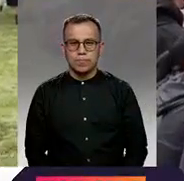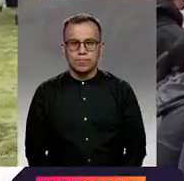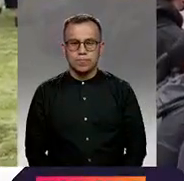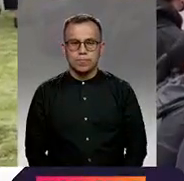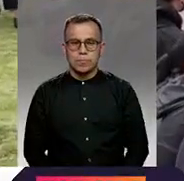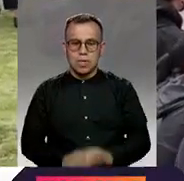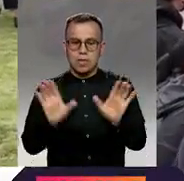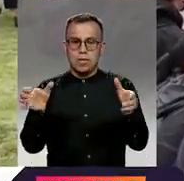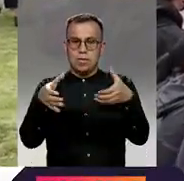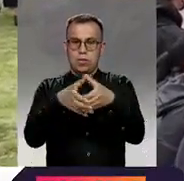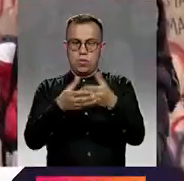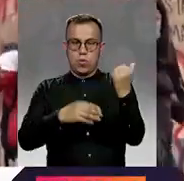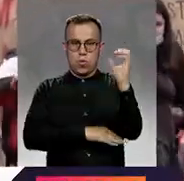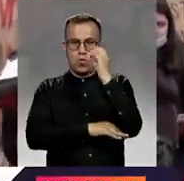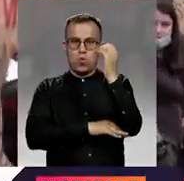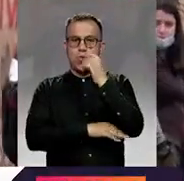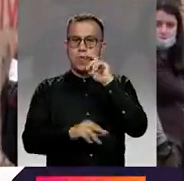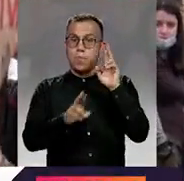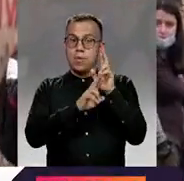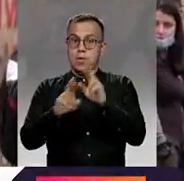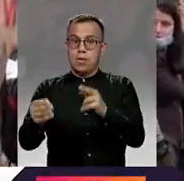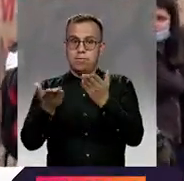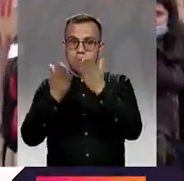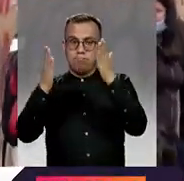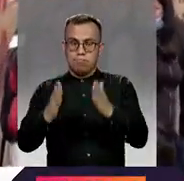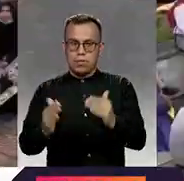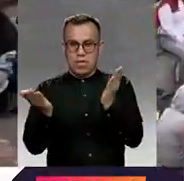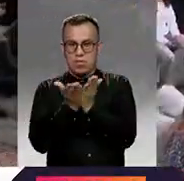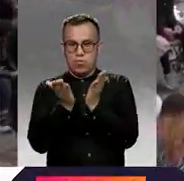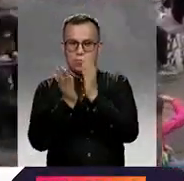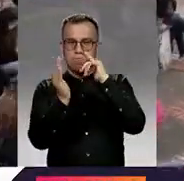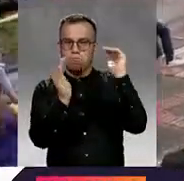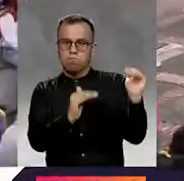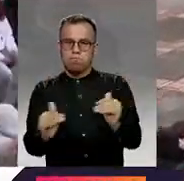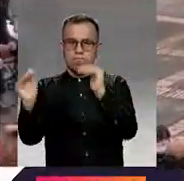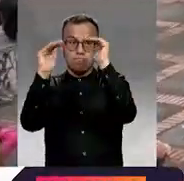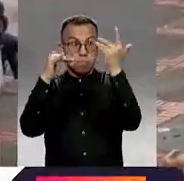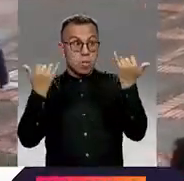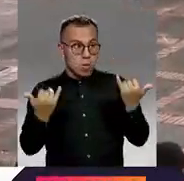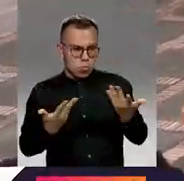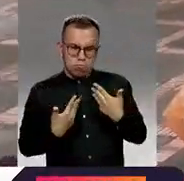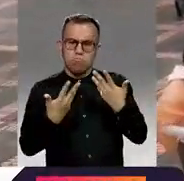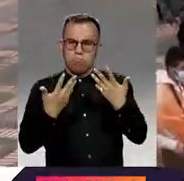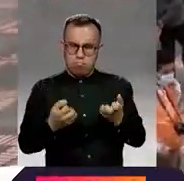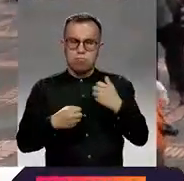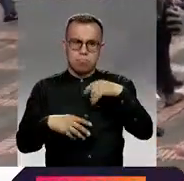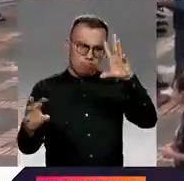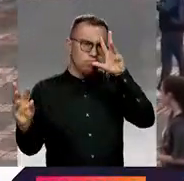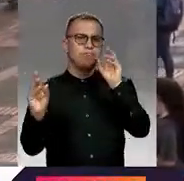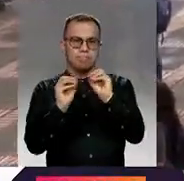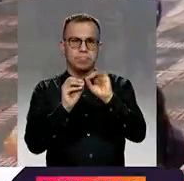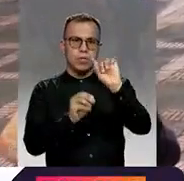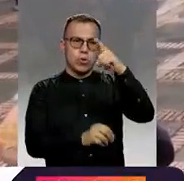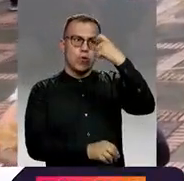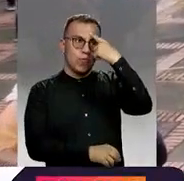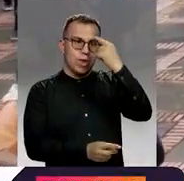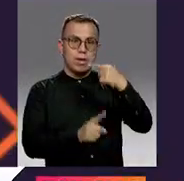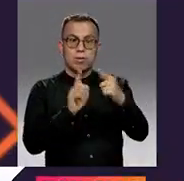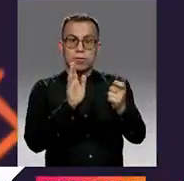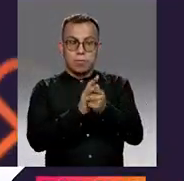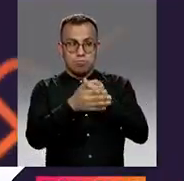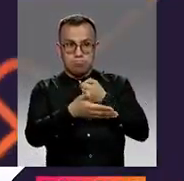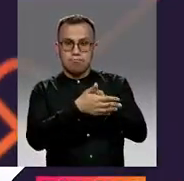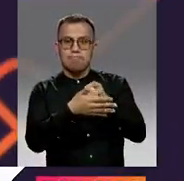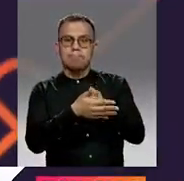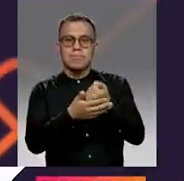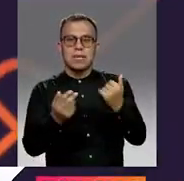La Asociación Colombiana de Representantes Estudiantiles de la Educación Superior reafirmó la voluntad que tiene para llegar a un acuerdo con el gobierno e